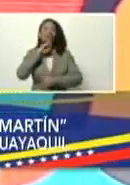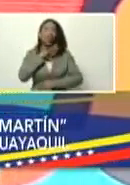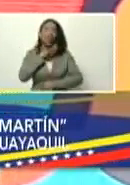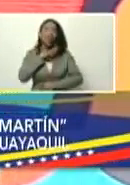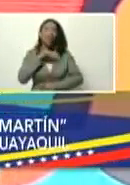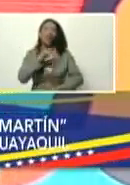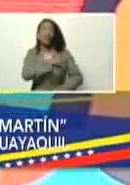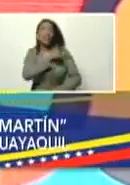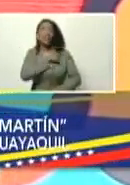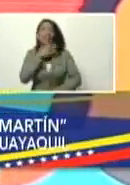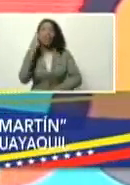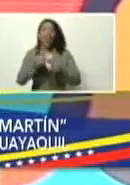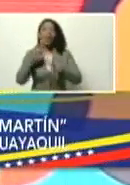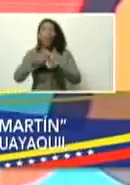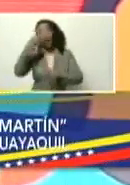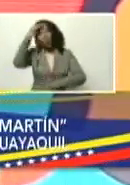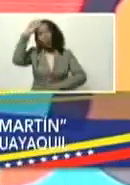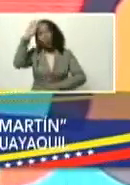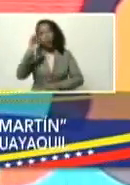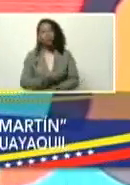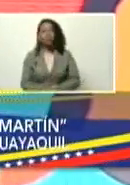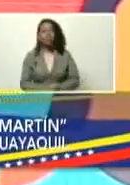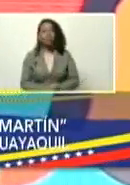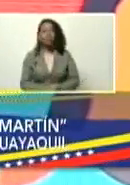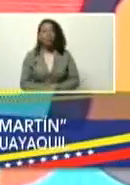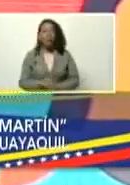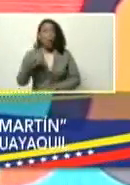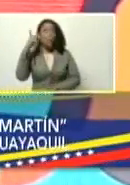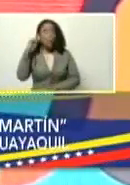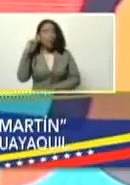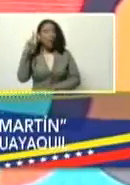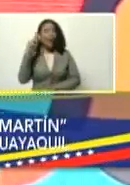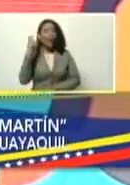Habana. A Karina Murúa,